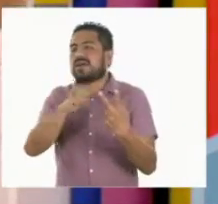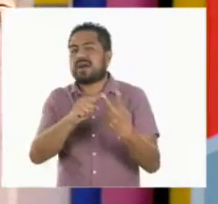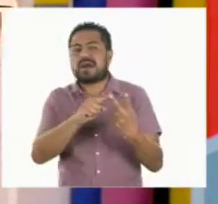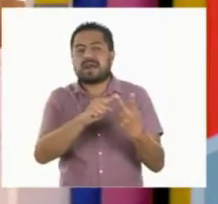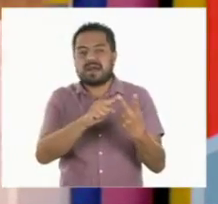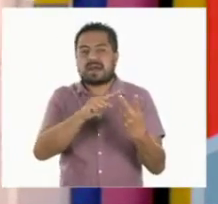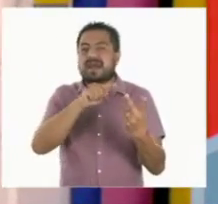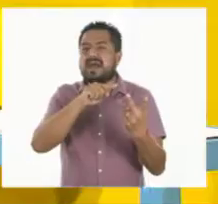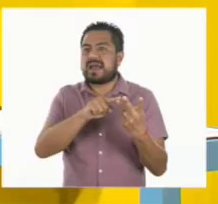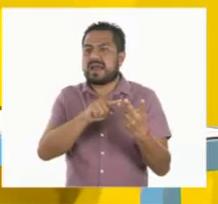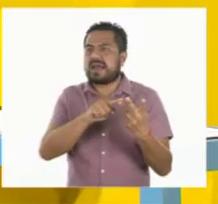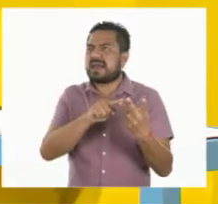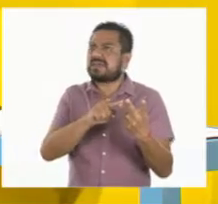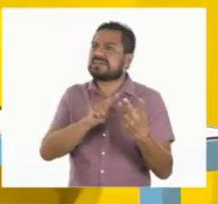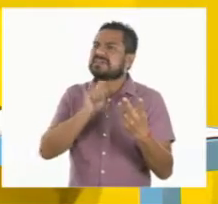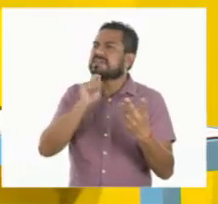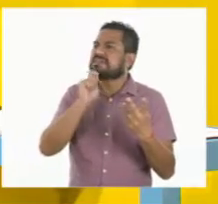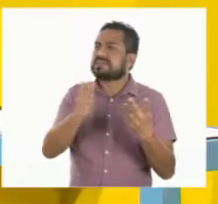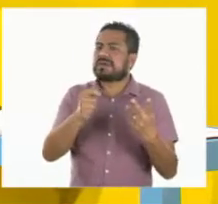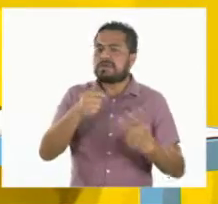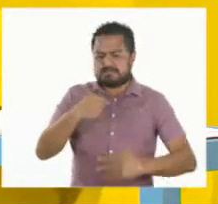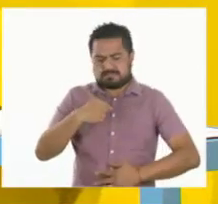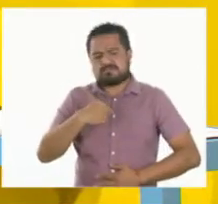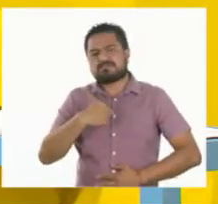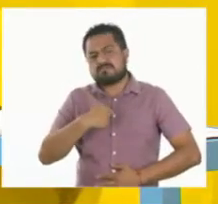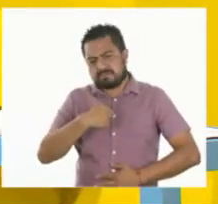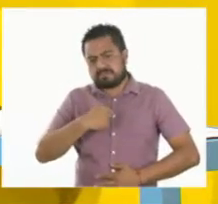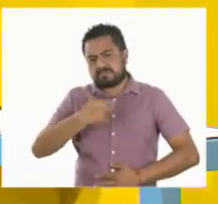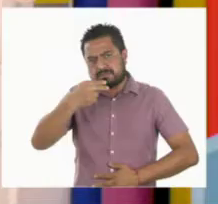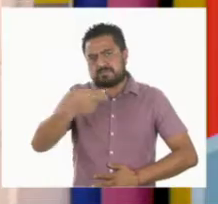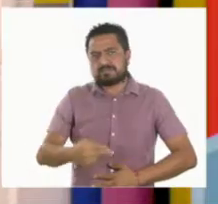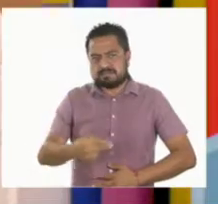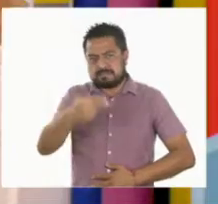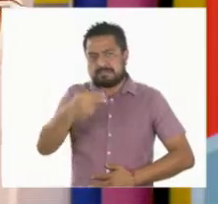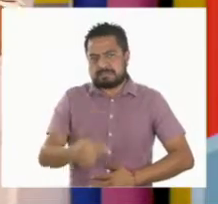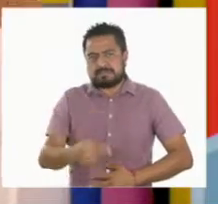de la Mar, es mi nombre así.